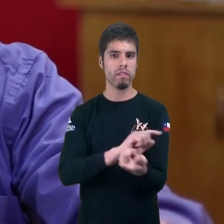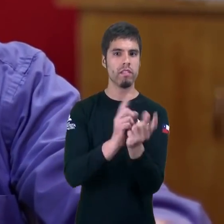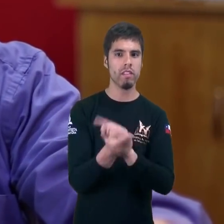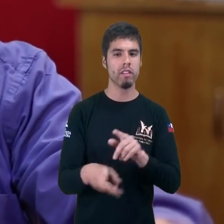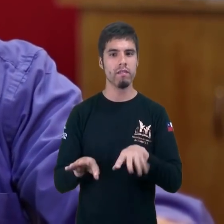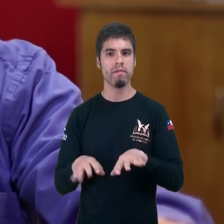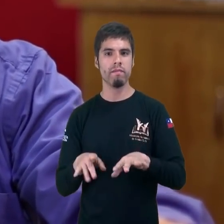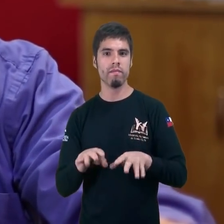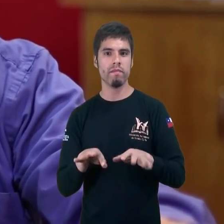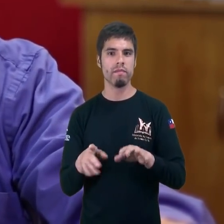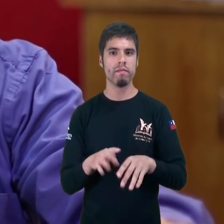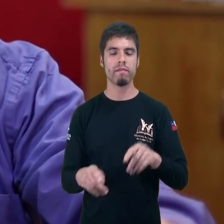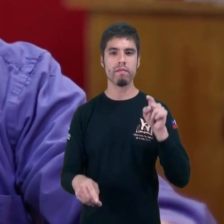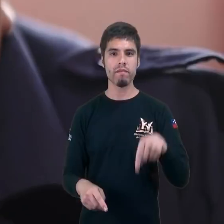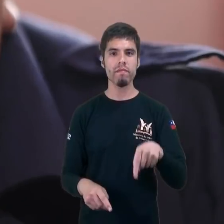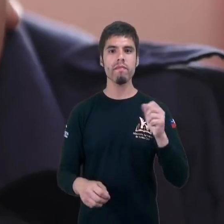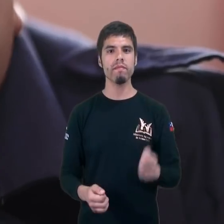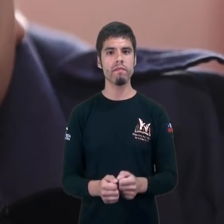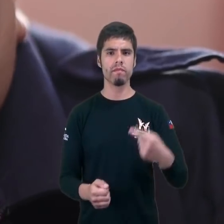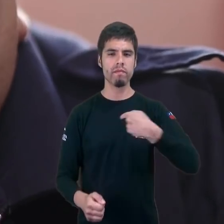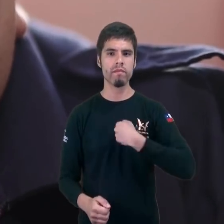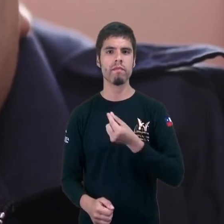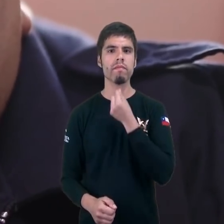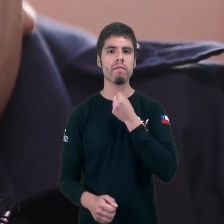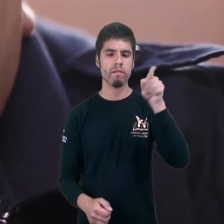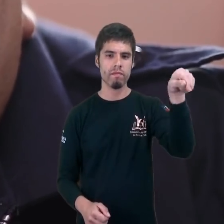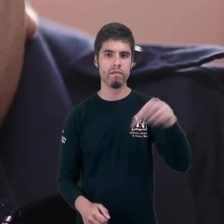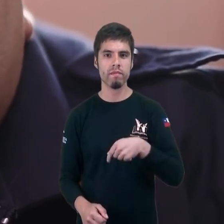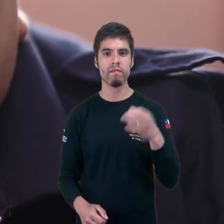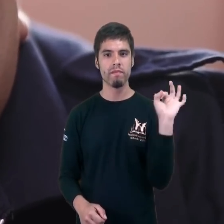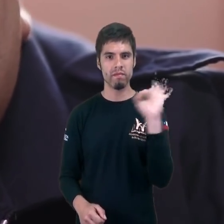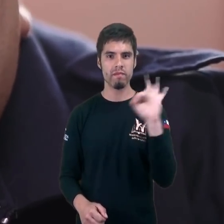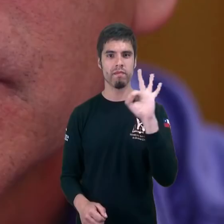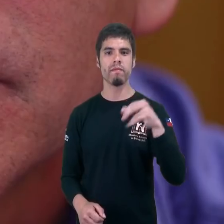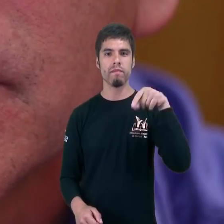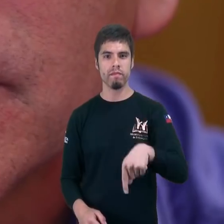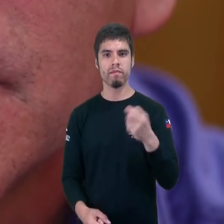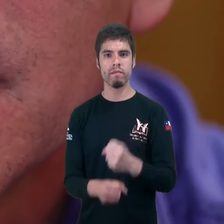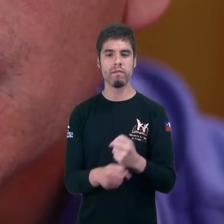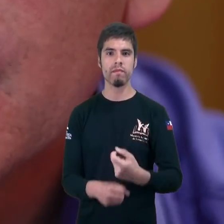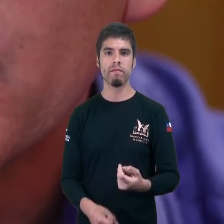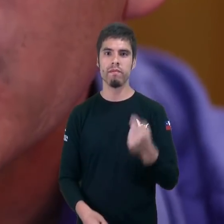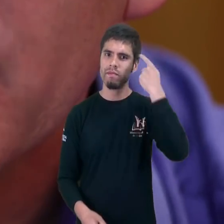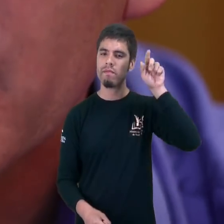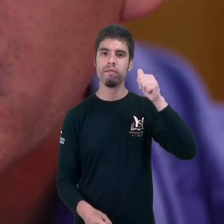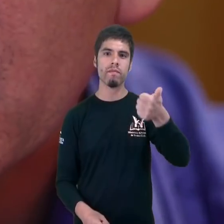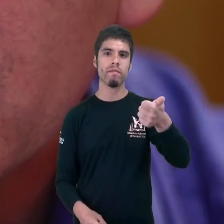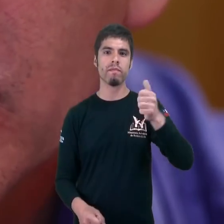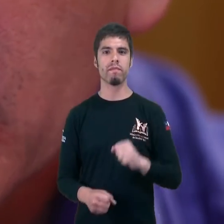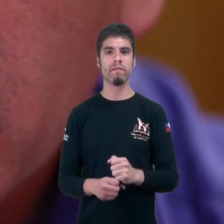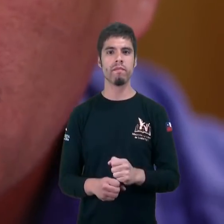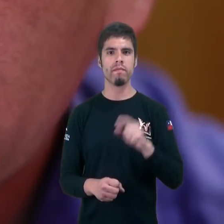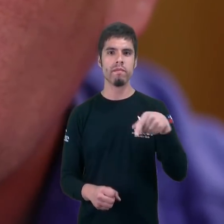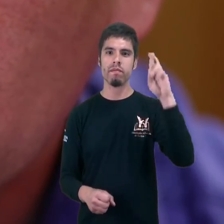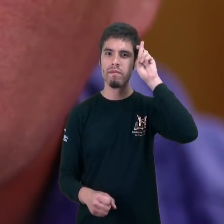administrativo interno por parte de la jefatura y yo necesito que los sábados usted esté trabajando en la departamental. Pero jefe,